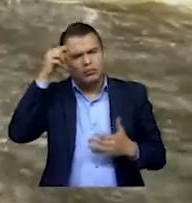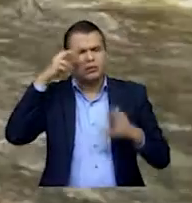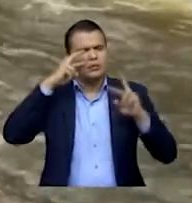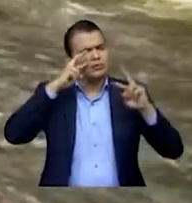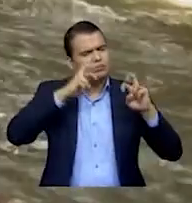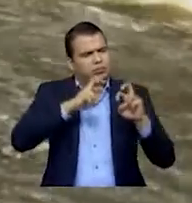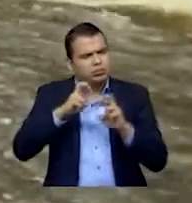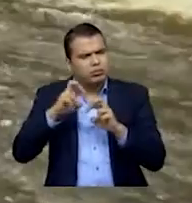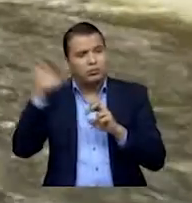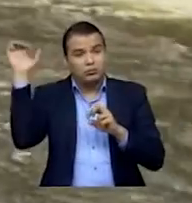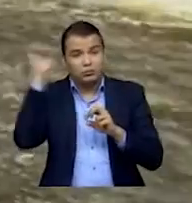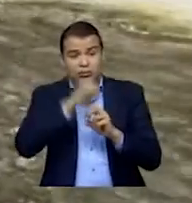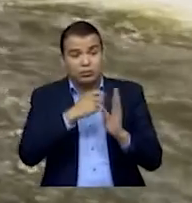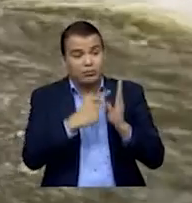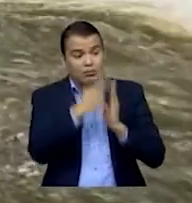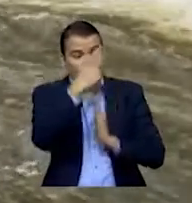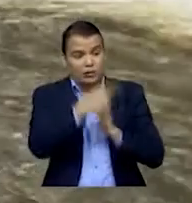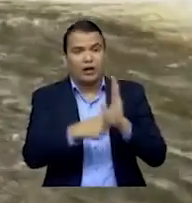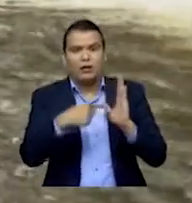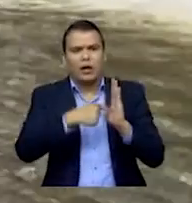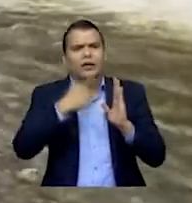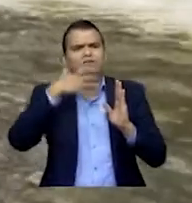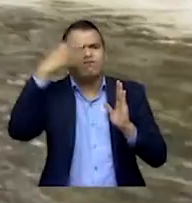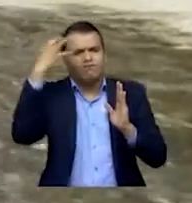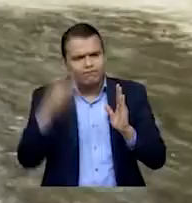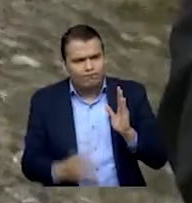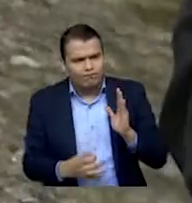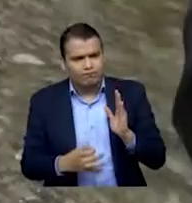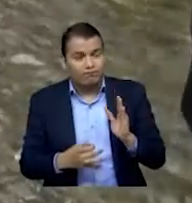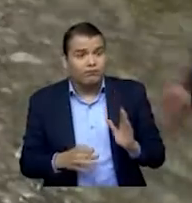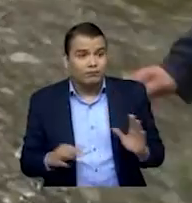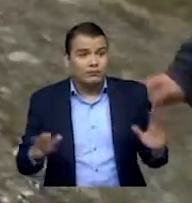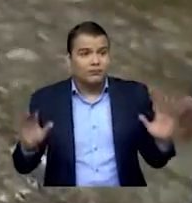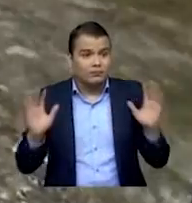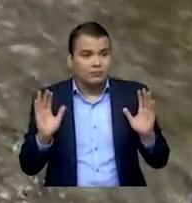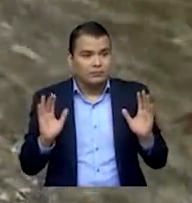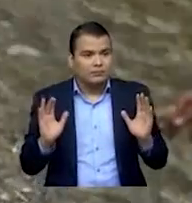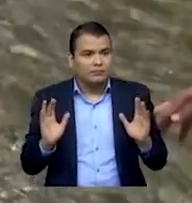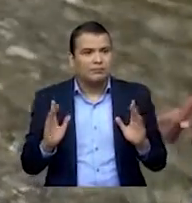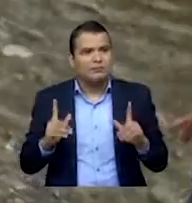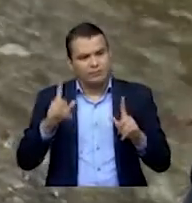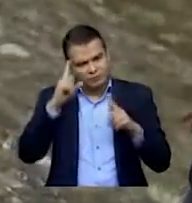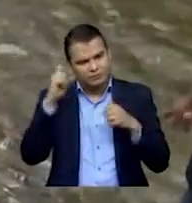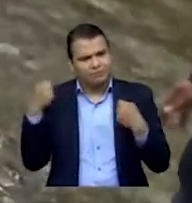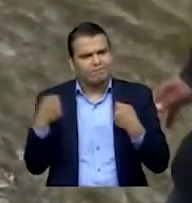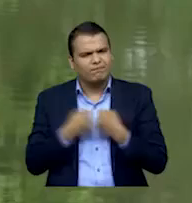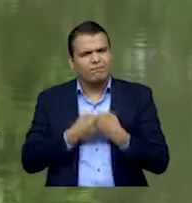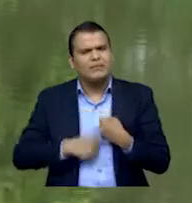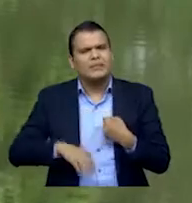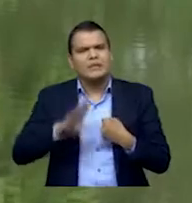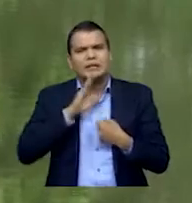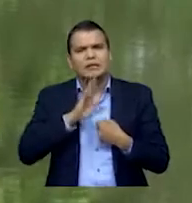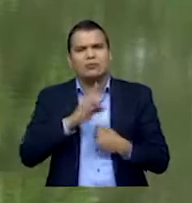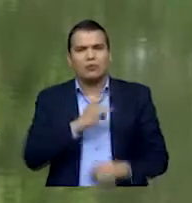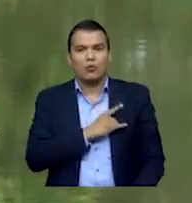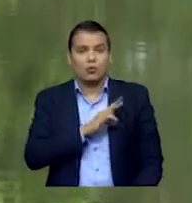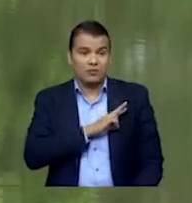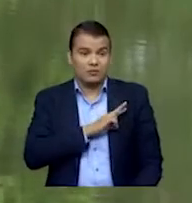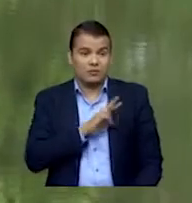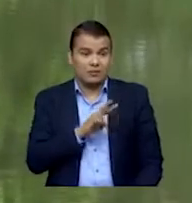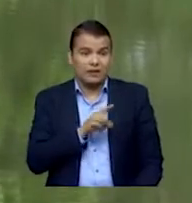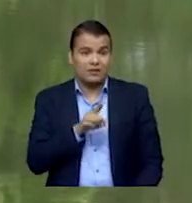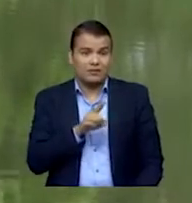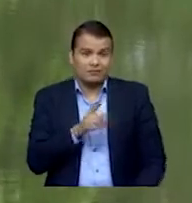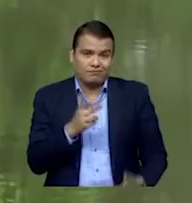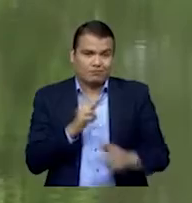que nos diera la garantía de que ese estudio hacer un estudio sólido con quien lo vamos a hacer nada más y nada menos con la universidad de la